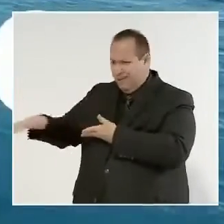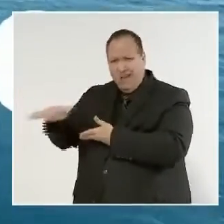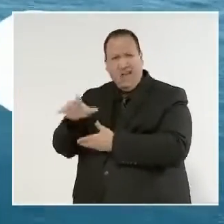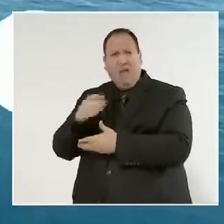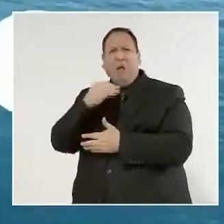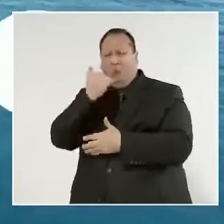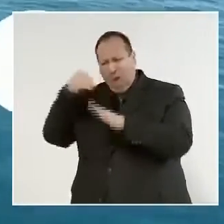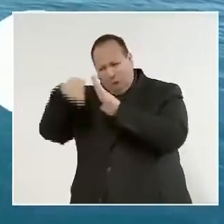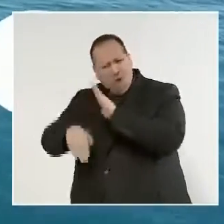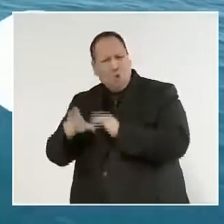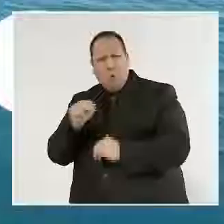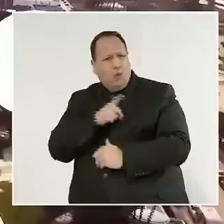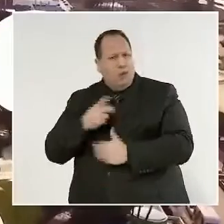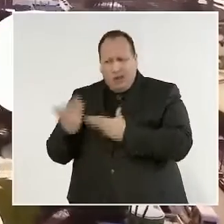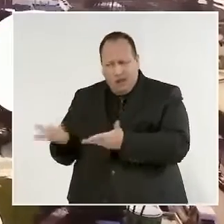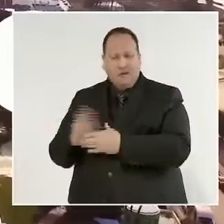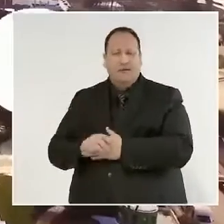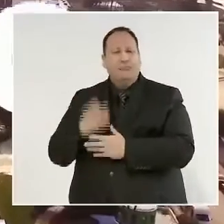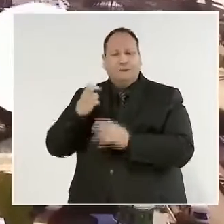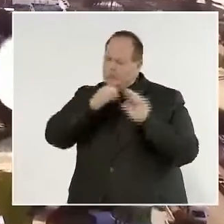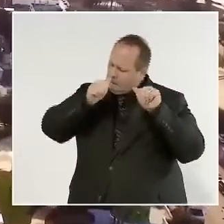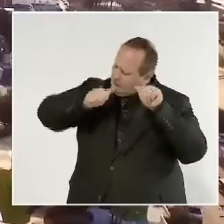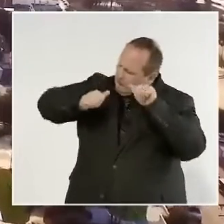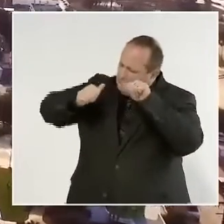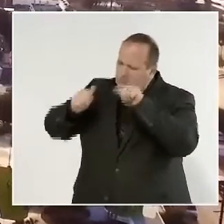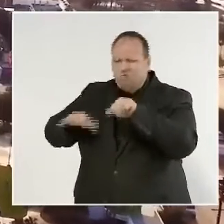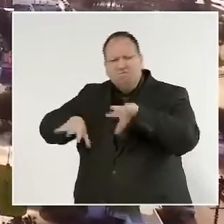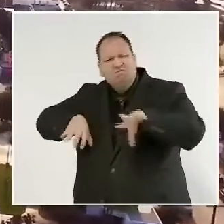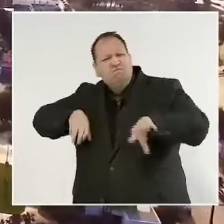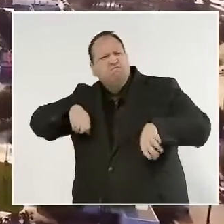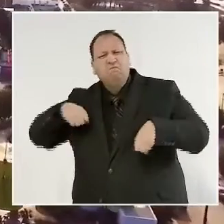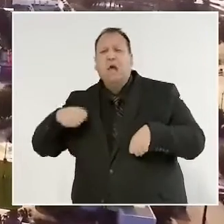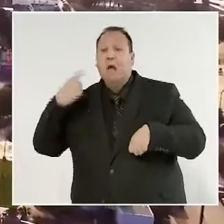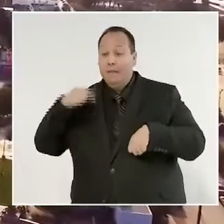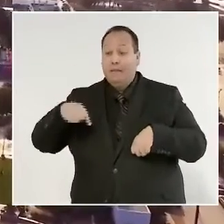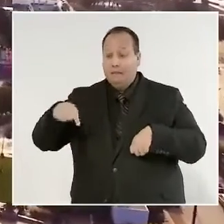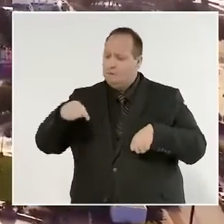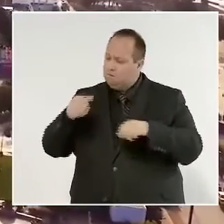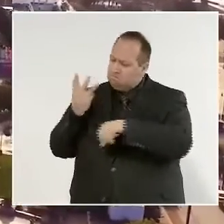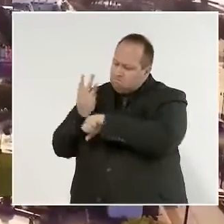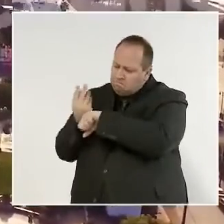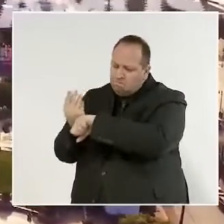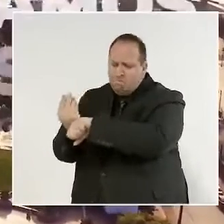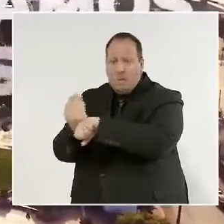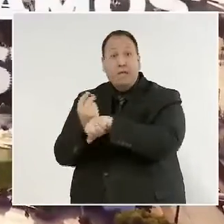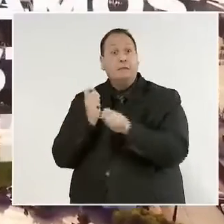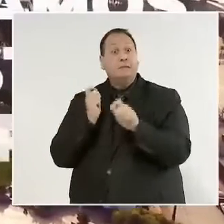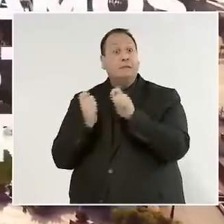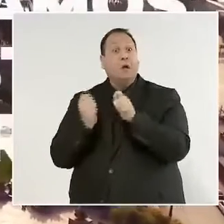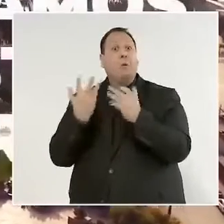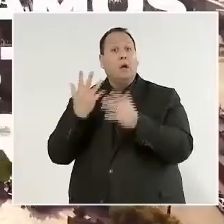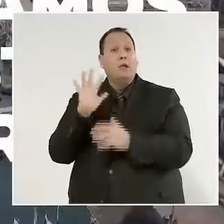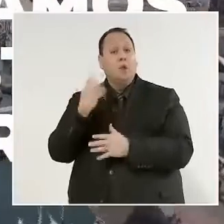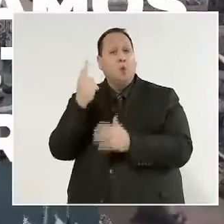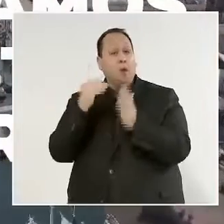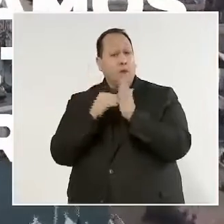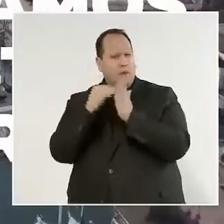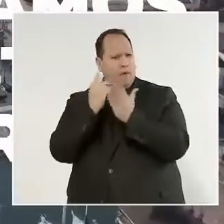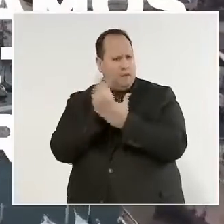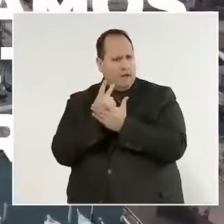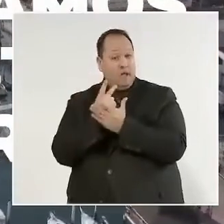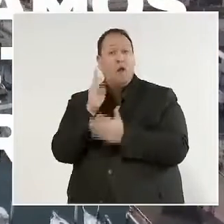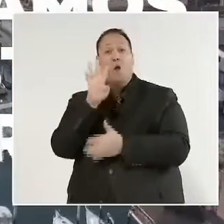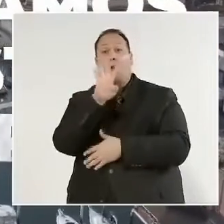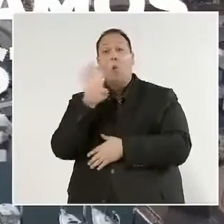de México no puede tener un sistema de agua potable deficiente. Por ello, enfocamos nuestros esfuerzos en